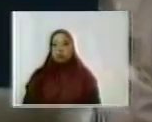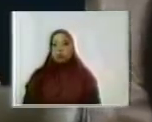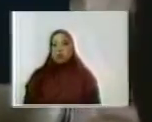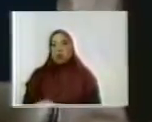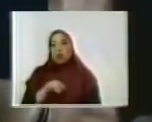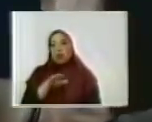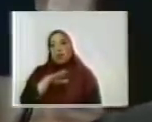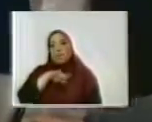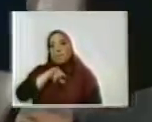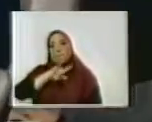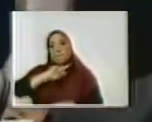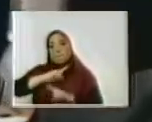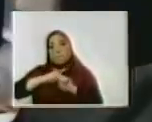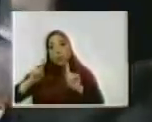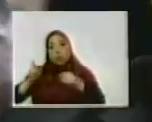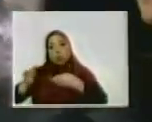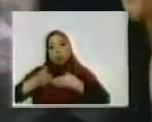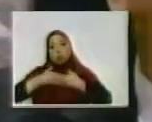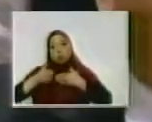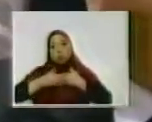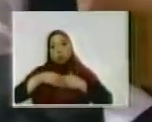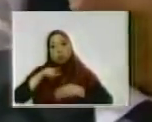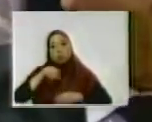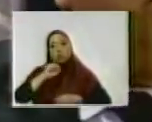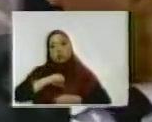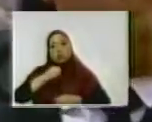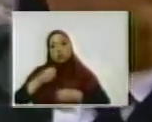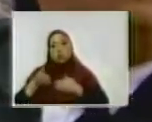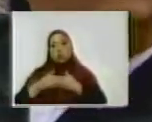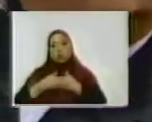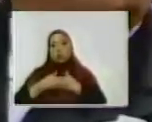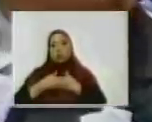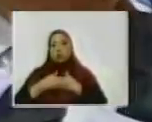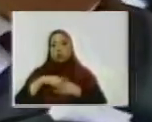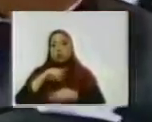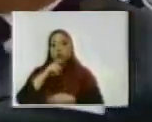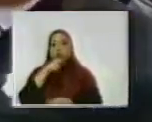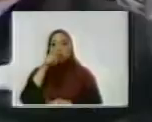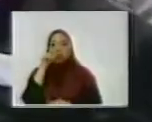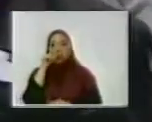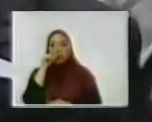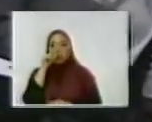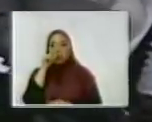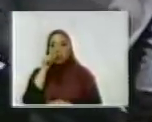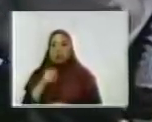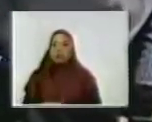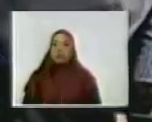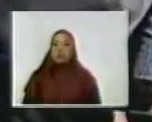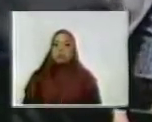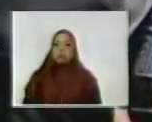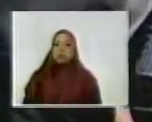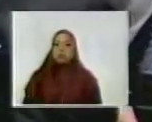Pero el bloqueo también impide esa posibilidad, en gran medida.